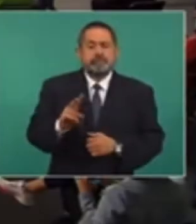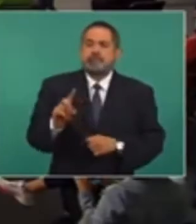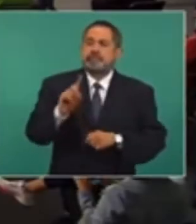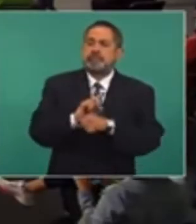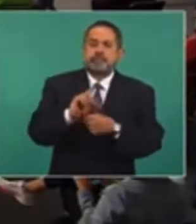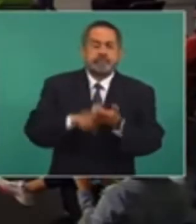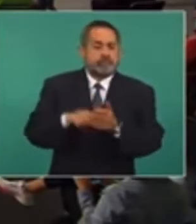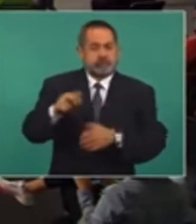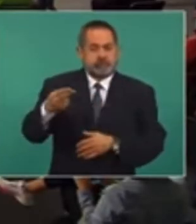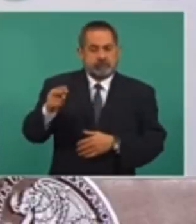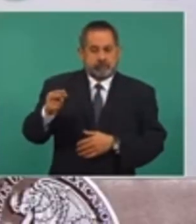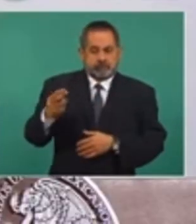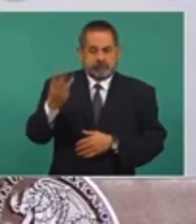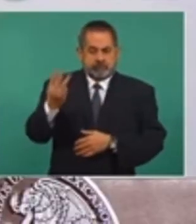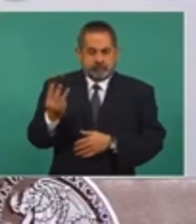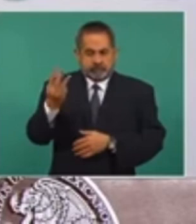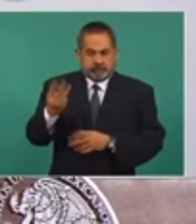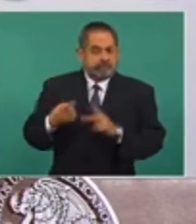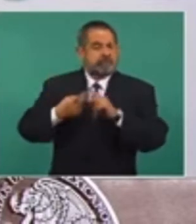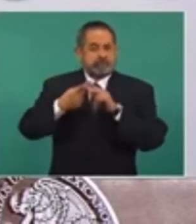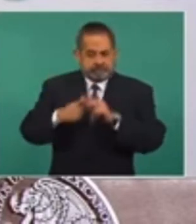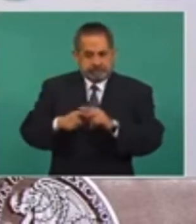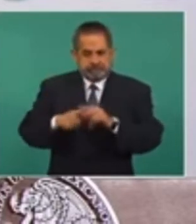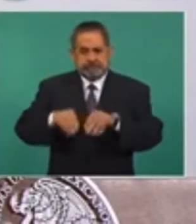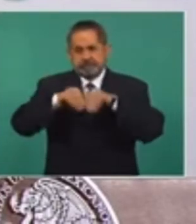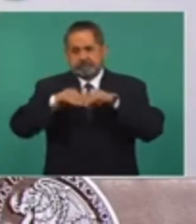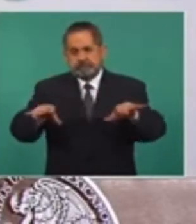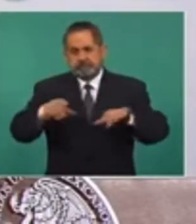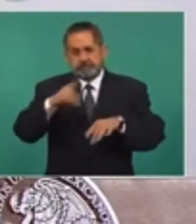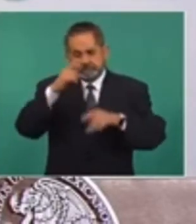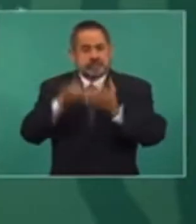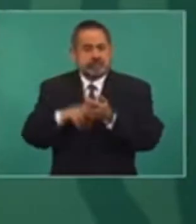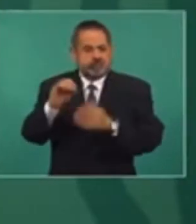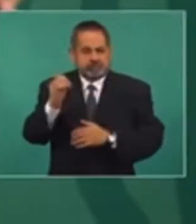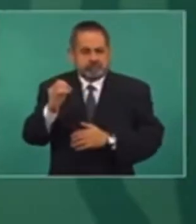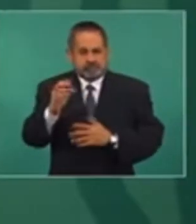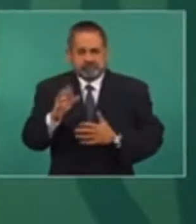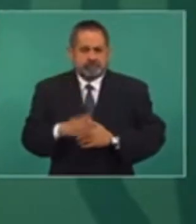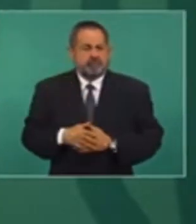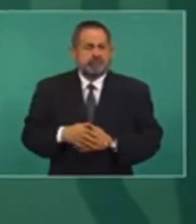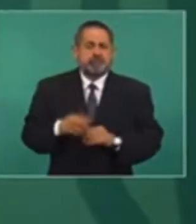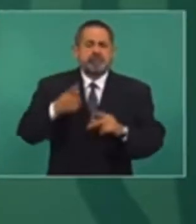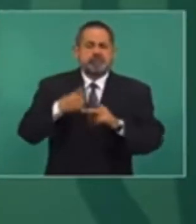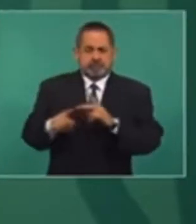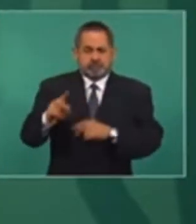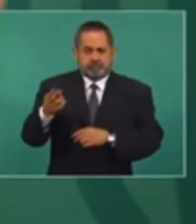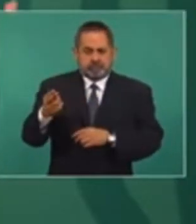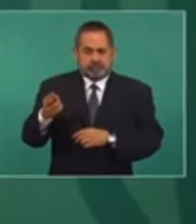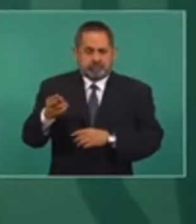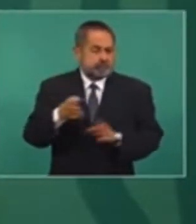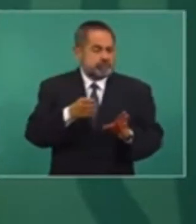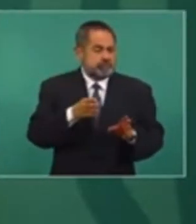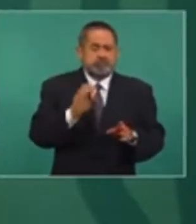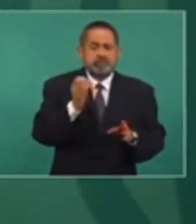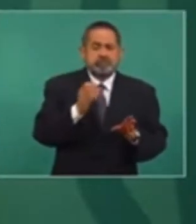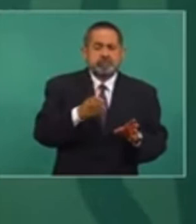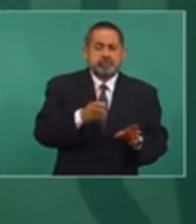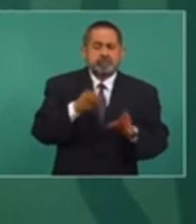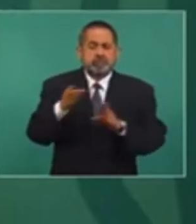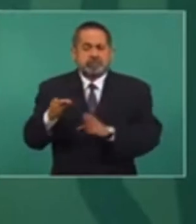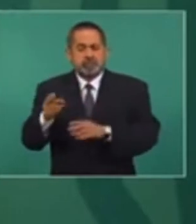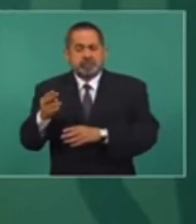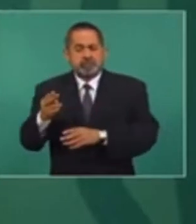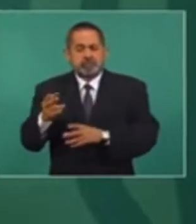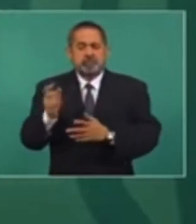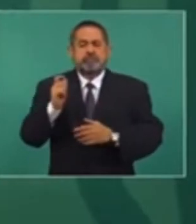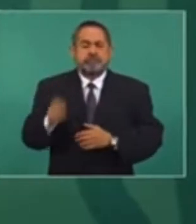3 de noviembre vamos a iniciar la vacunación contra la influenza. ¿Cuál es la motivación de diferir de octubre a noviembre? Que